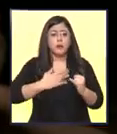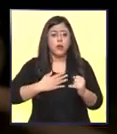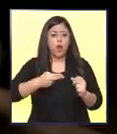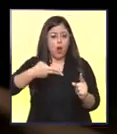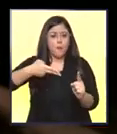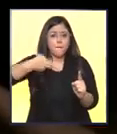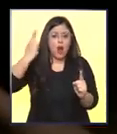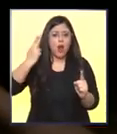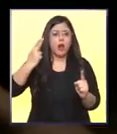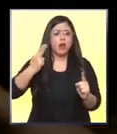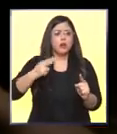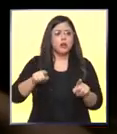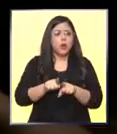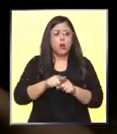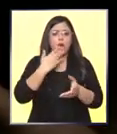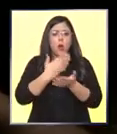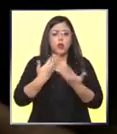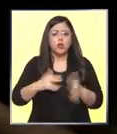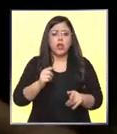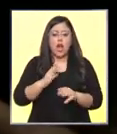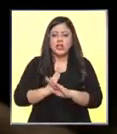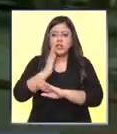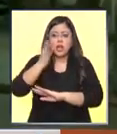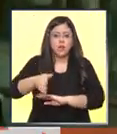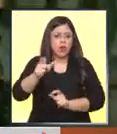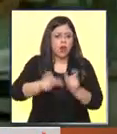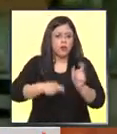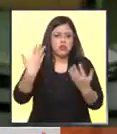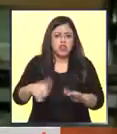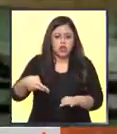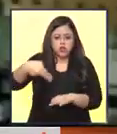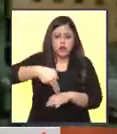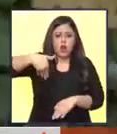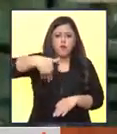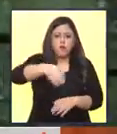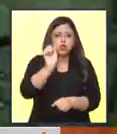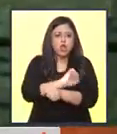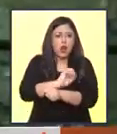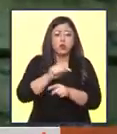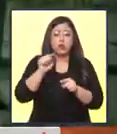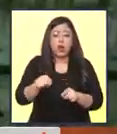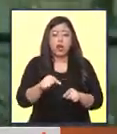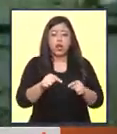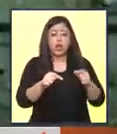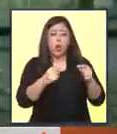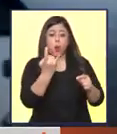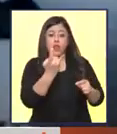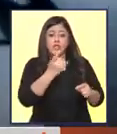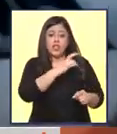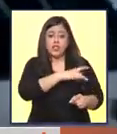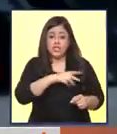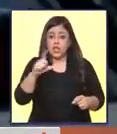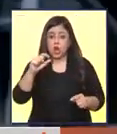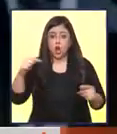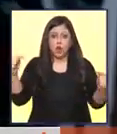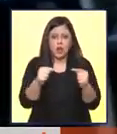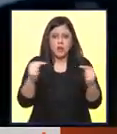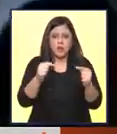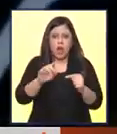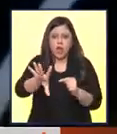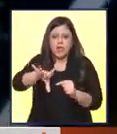cuando salimos ellos ya habían subido a sus buses y a su auto y eso es todo. Ese día los de abajo y la Garra Blanca se vieron las caras, se escogieron un servicentro